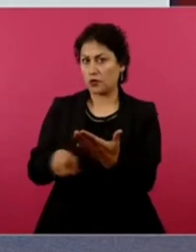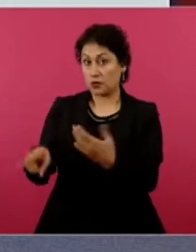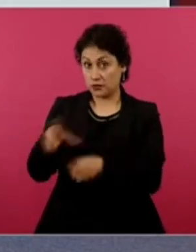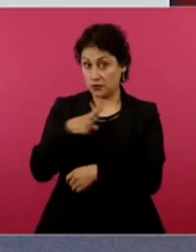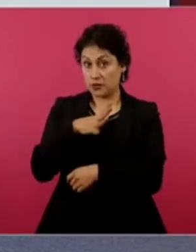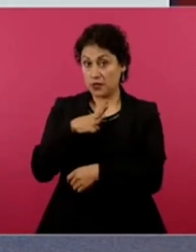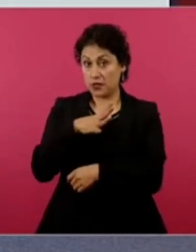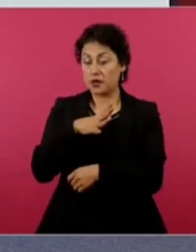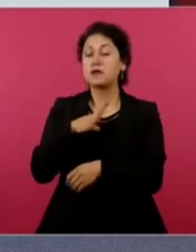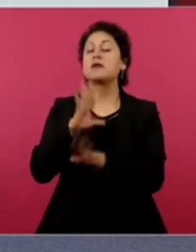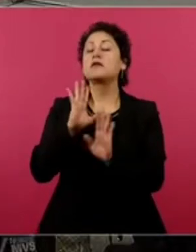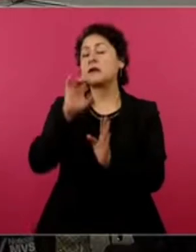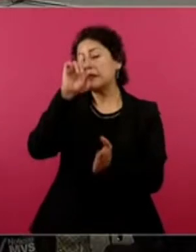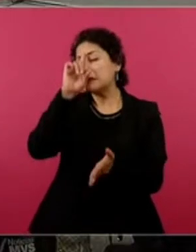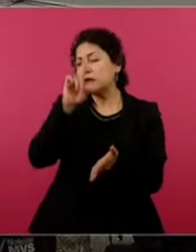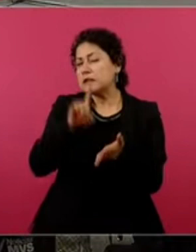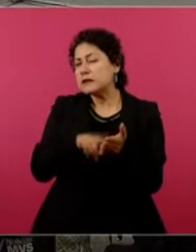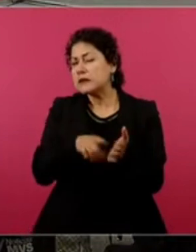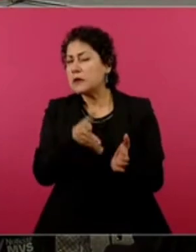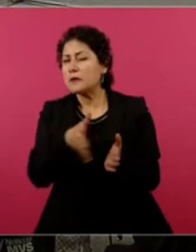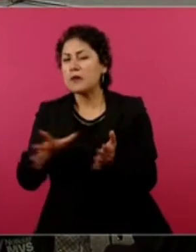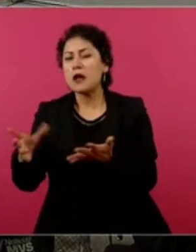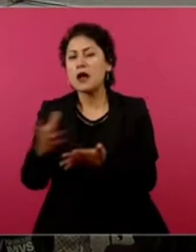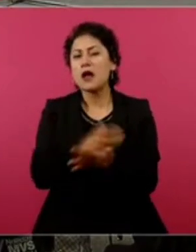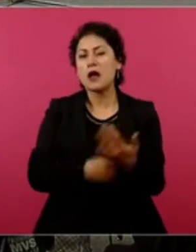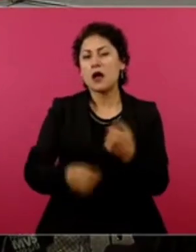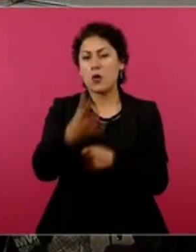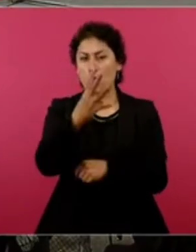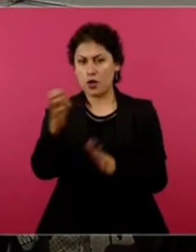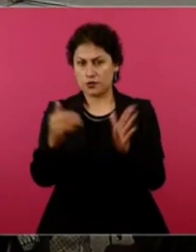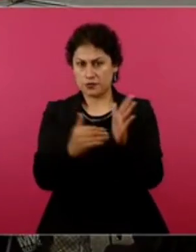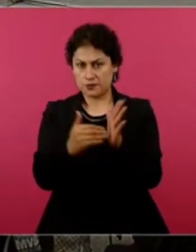Son como 400 millones.